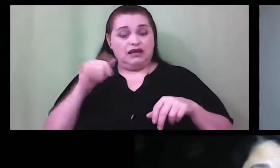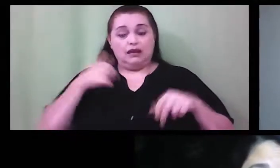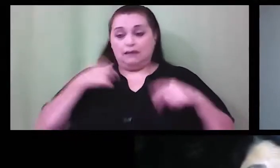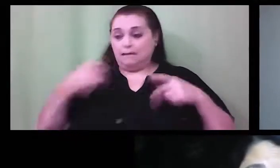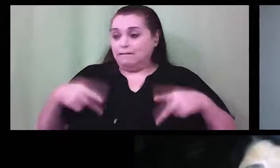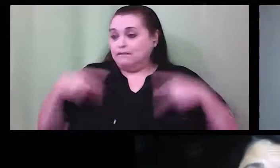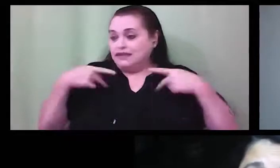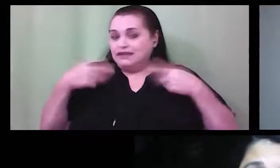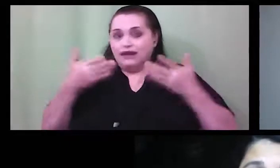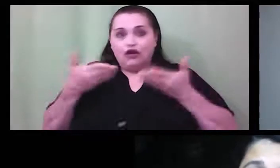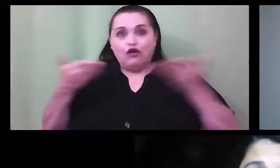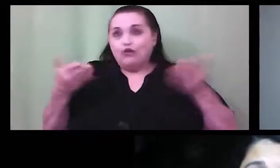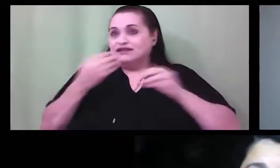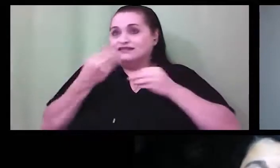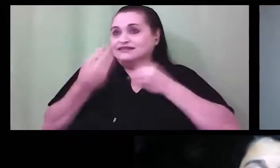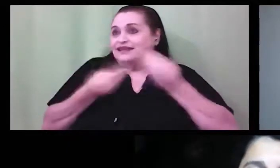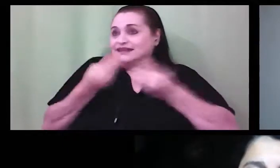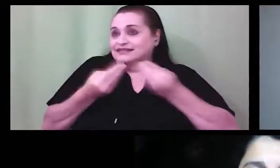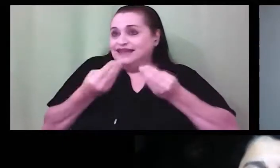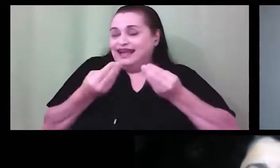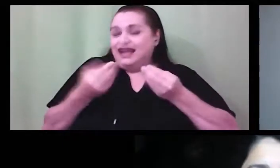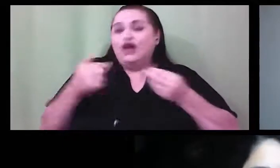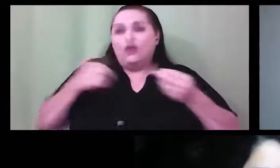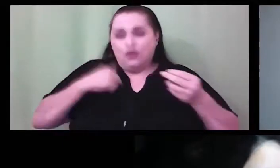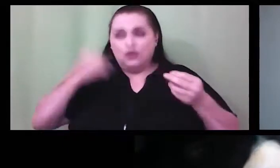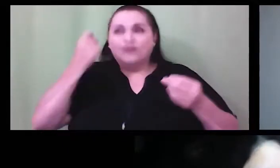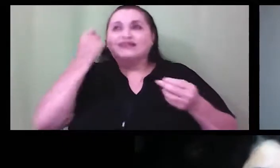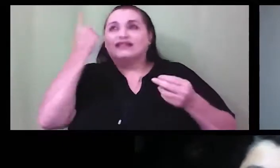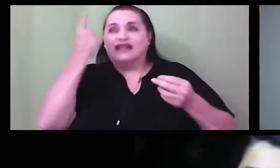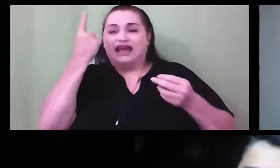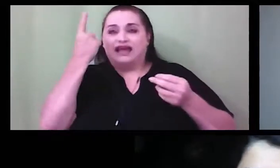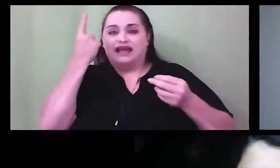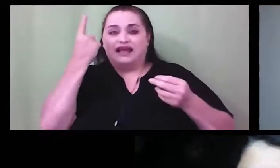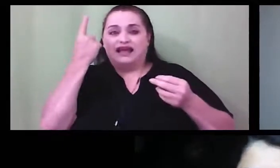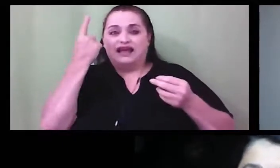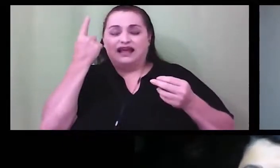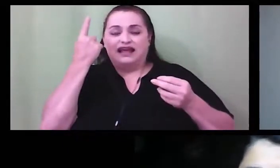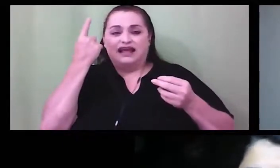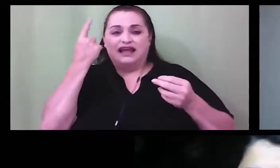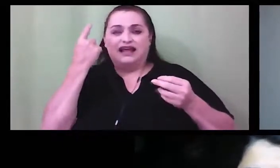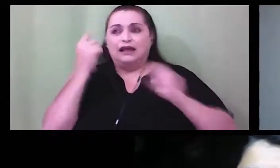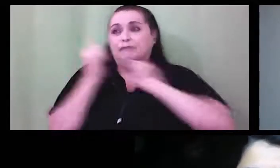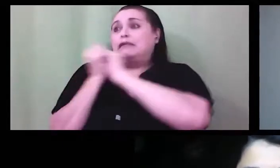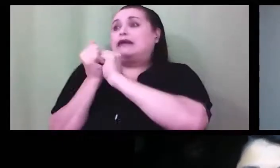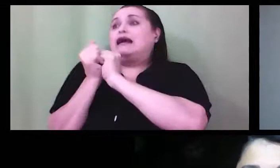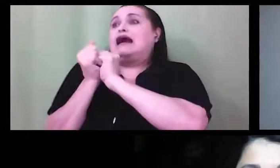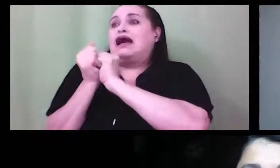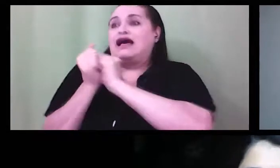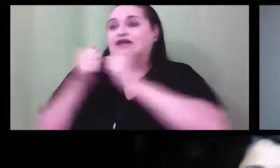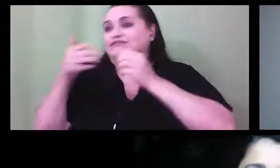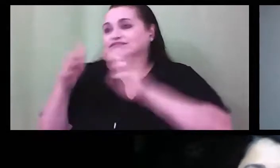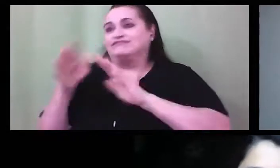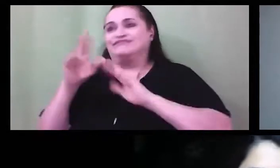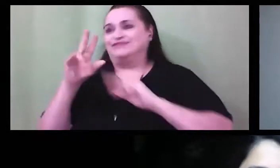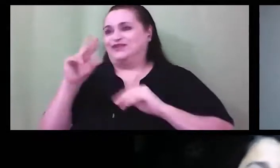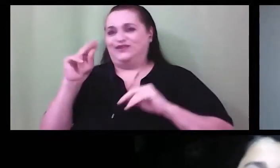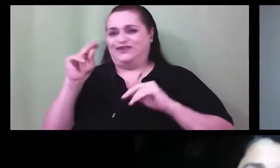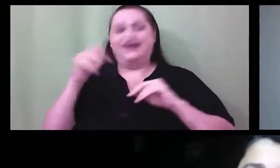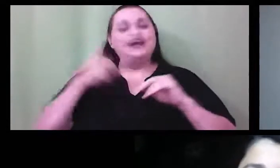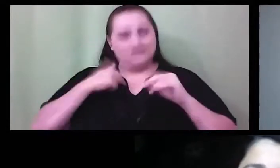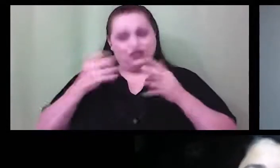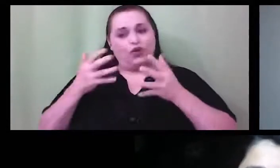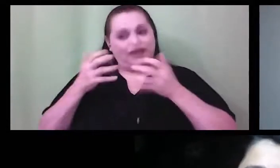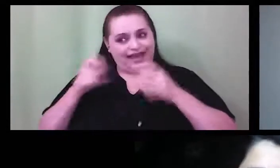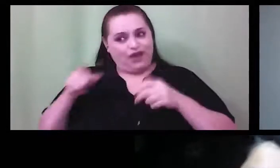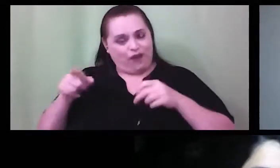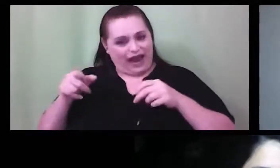sus cosas que hacer. Y uno entender de que no estamos pegados, ¿verdad? Y que aunque yo quiero que él sea